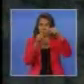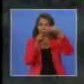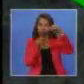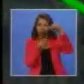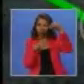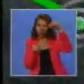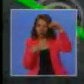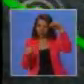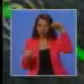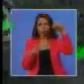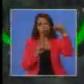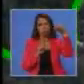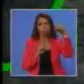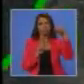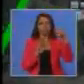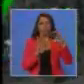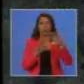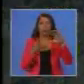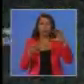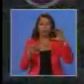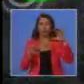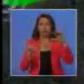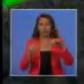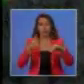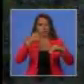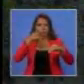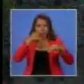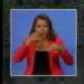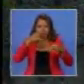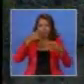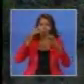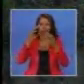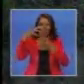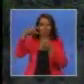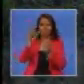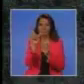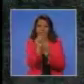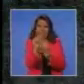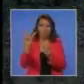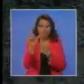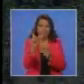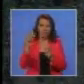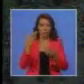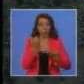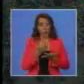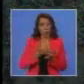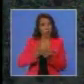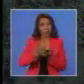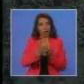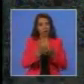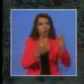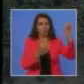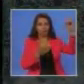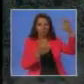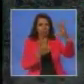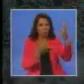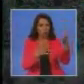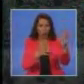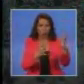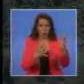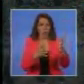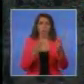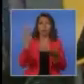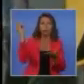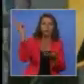embargo por interrupciones de la señal de telefonía móvil existen tramos en la vía en los que no se puede reportar el avance de